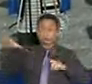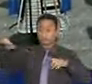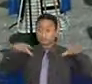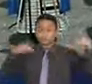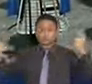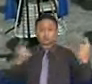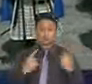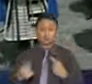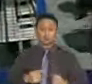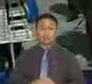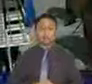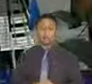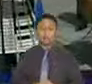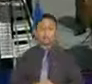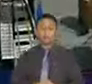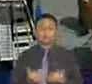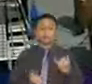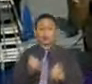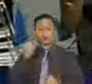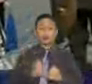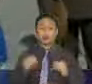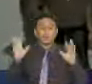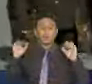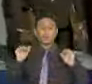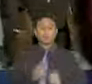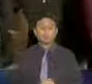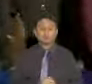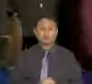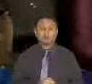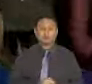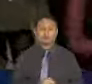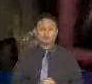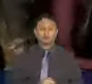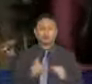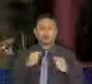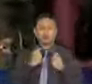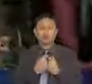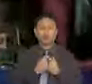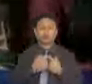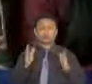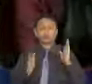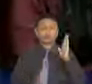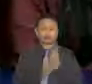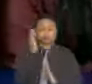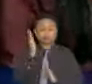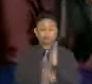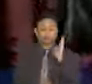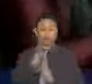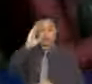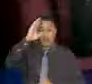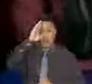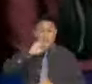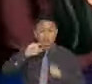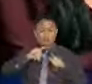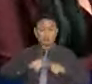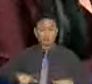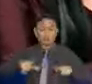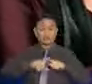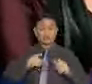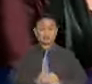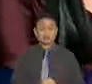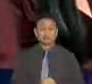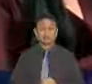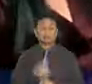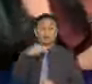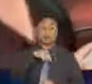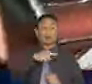acá la carita de Dios nos vamos a despedir Jorge la banda de la policía está en distintos puntos de la ciudad Por eso tenemos la mitad de